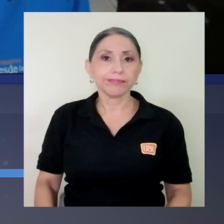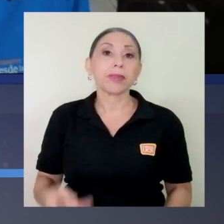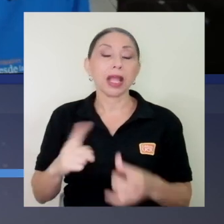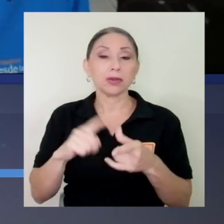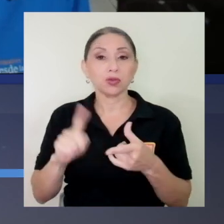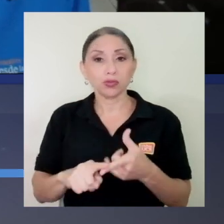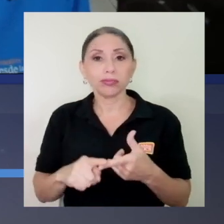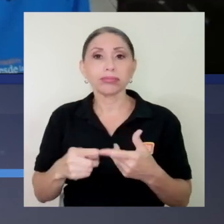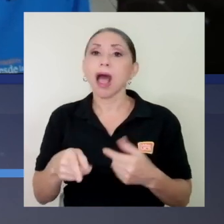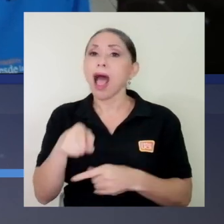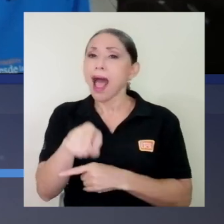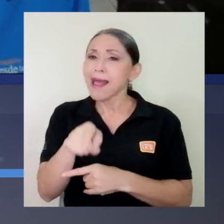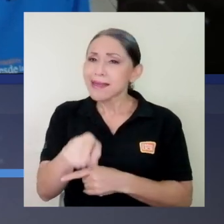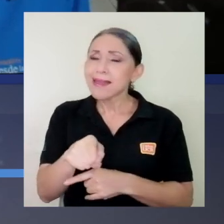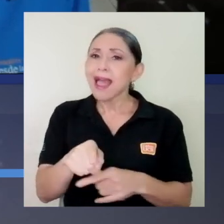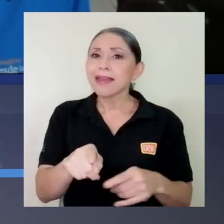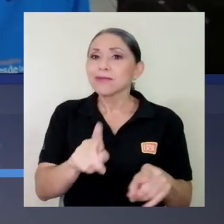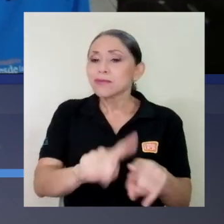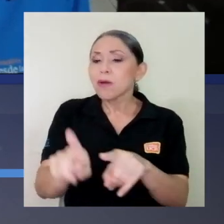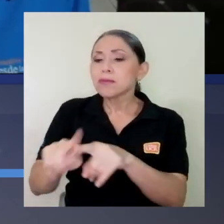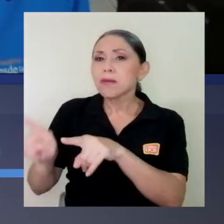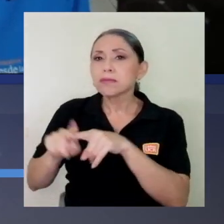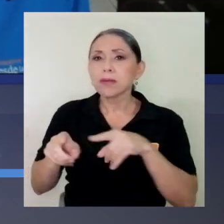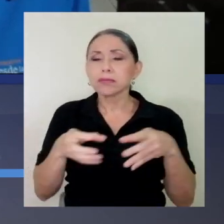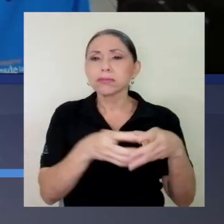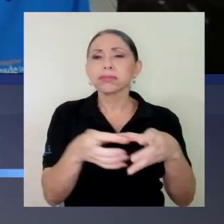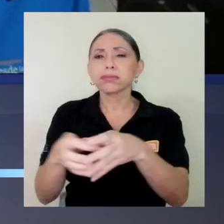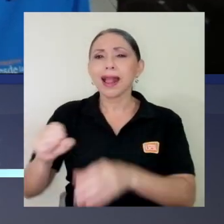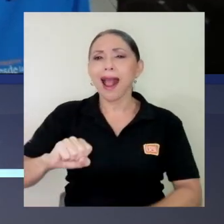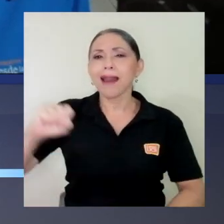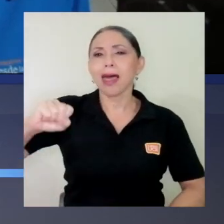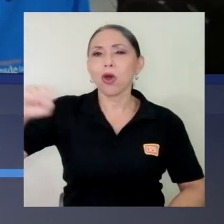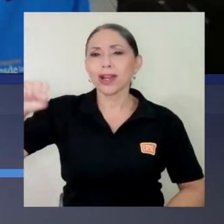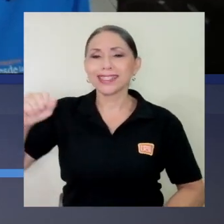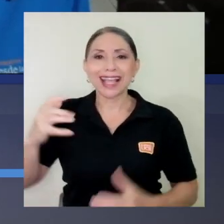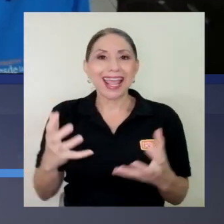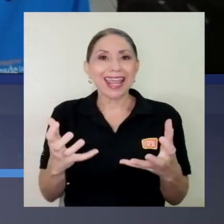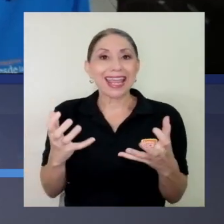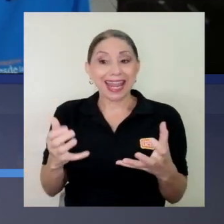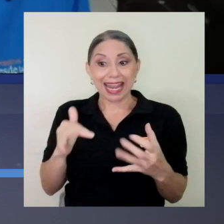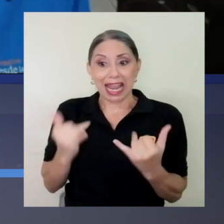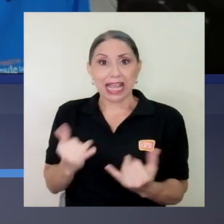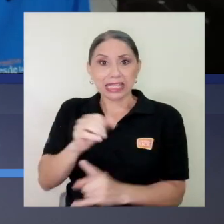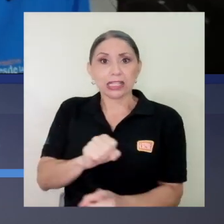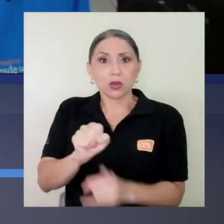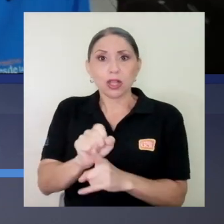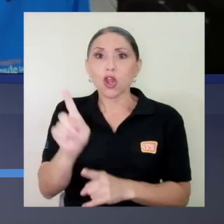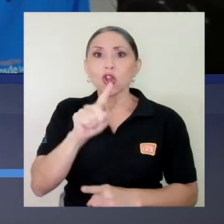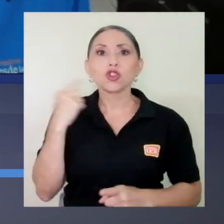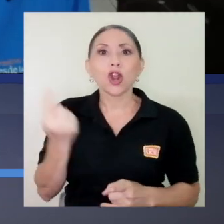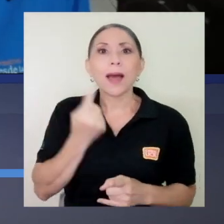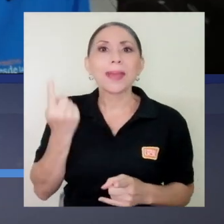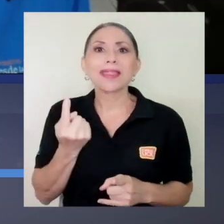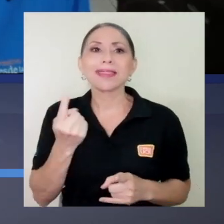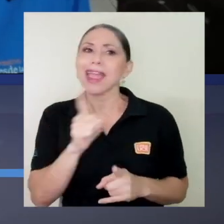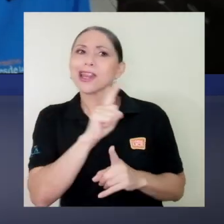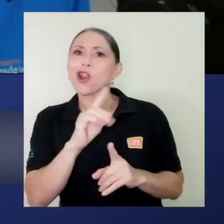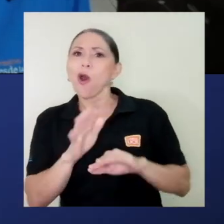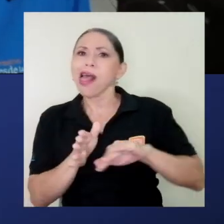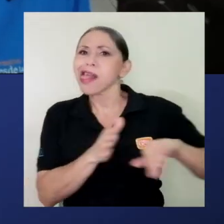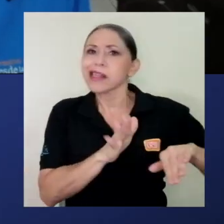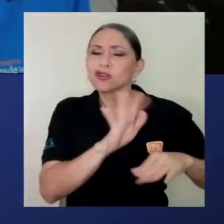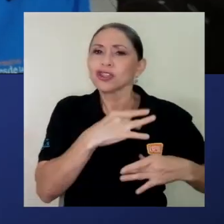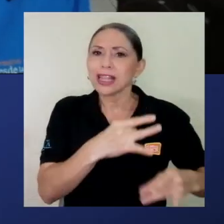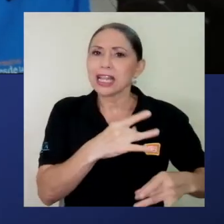entonces, claramente, ahí hay un conjunto de ganadores que pretende que en esta coyuntura no solamente no se socaven sus intereses, sino